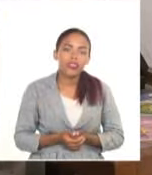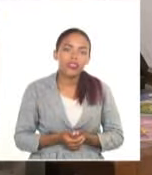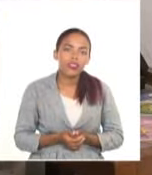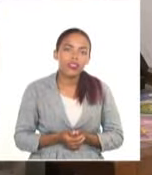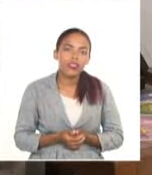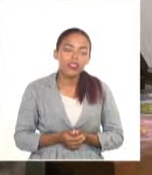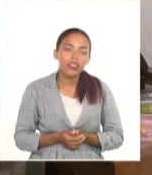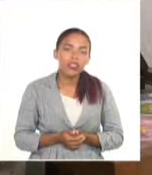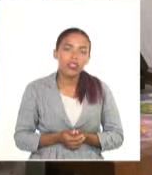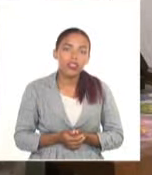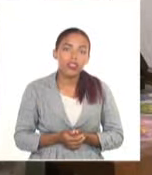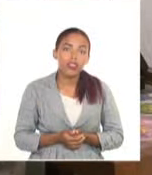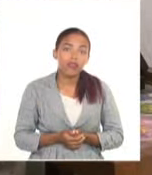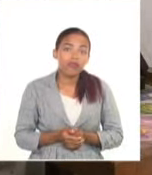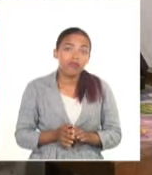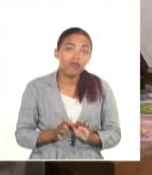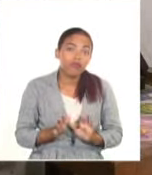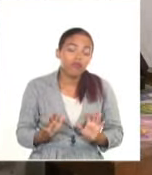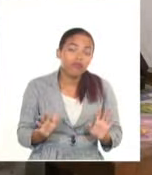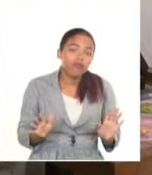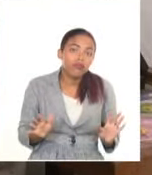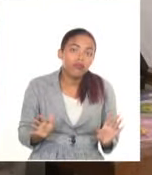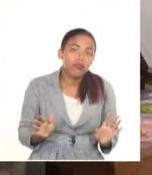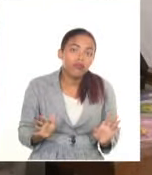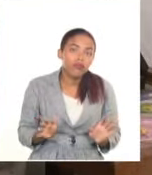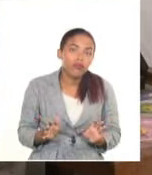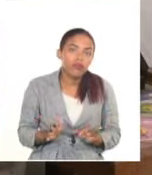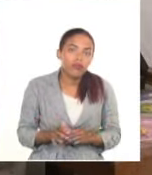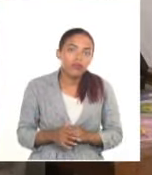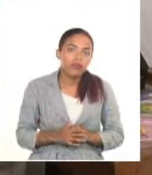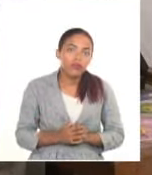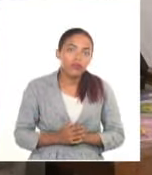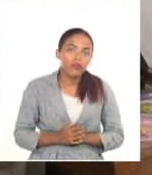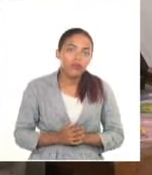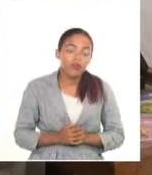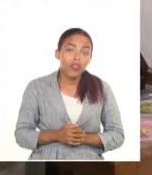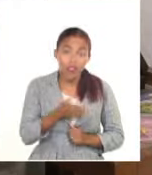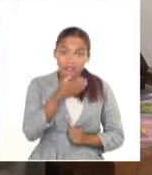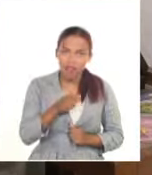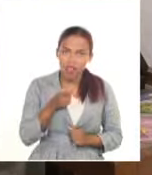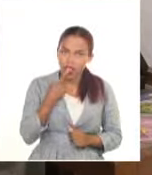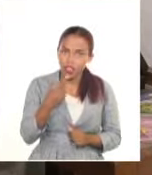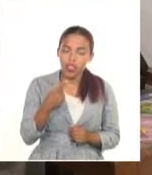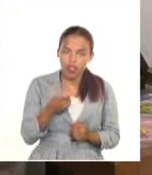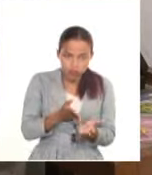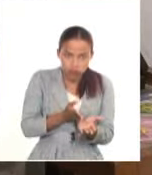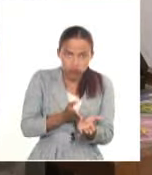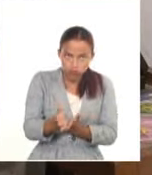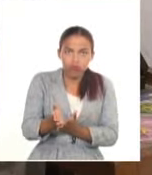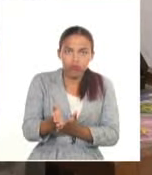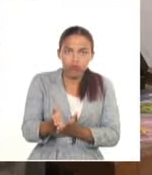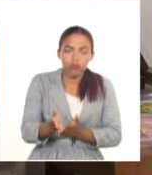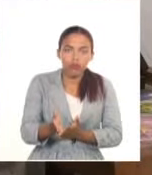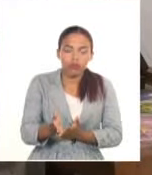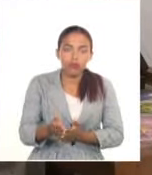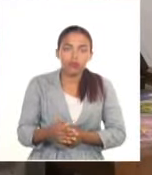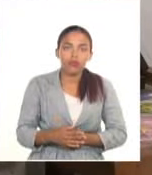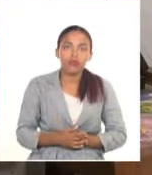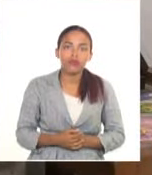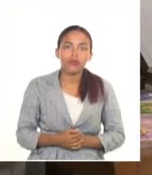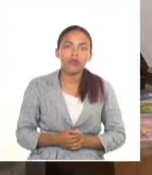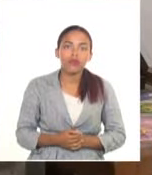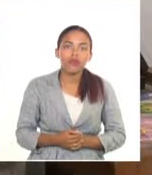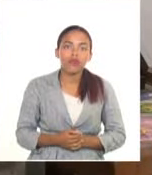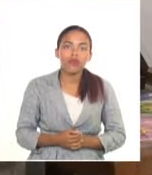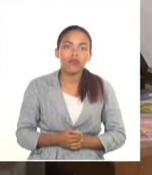no hay más nada, no. Y se dice, no hay que seguir, le digo, que no podemos tener una baja antes de tener el